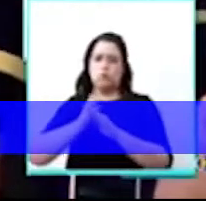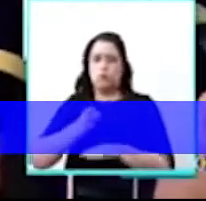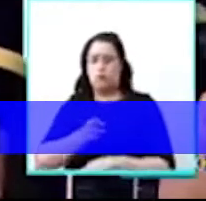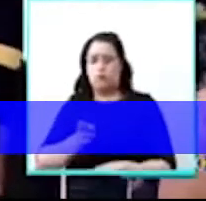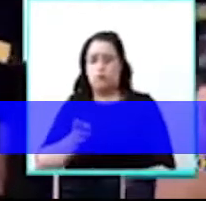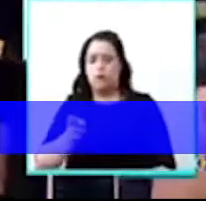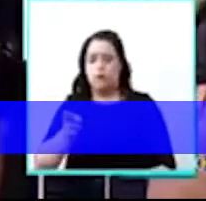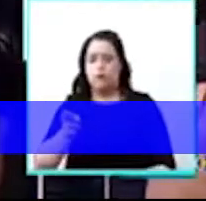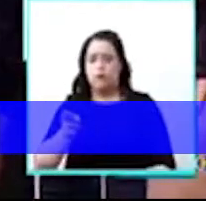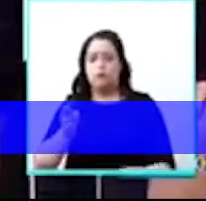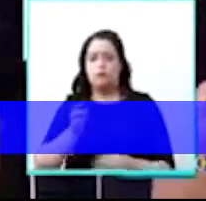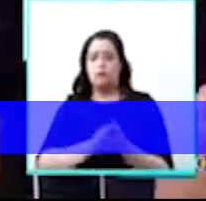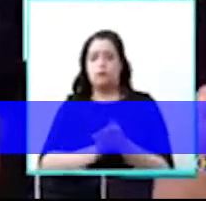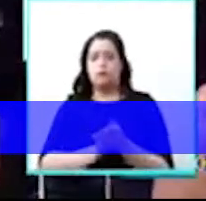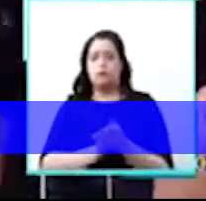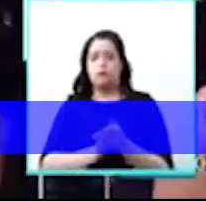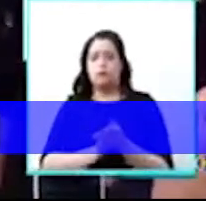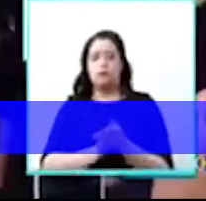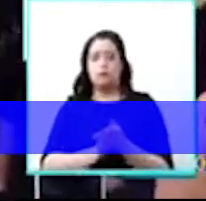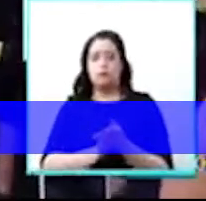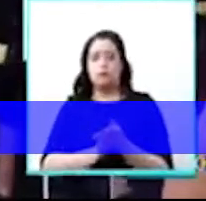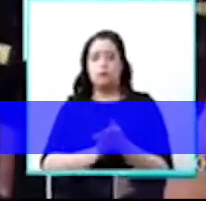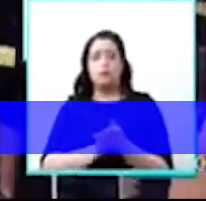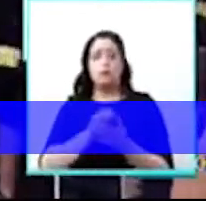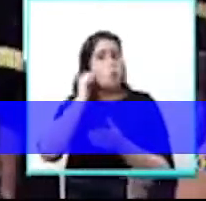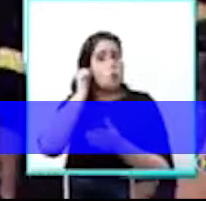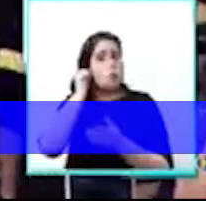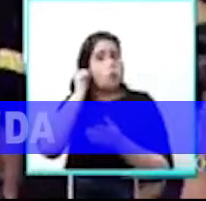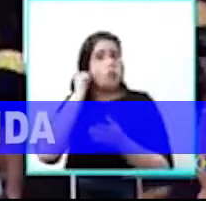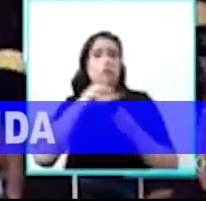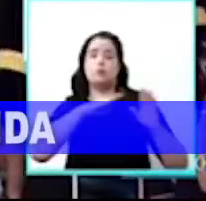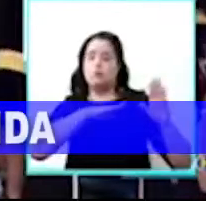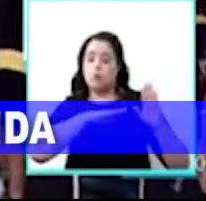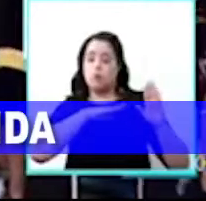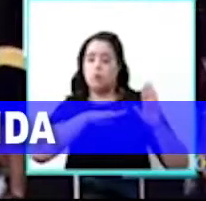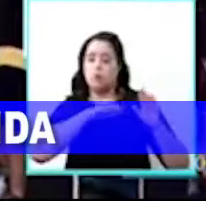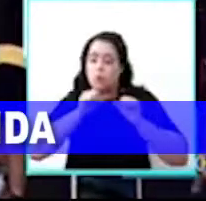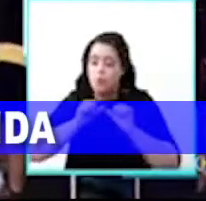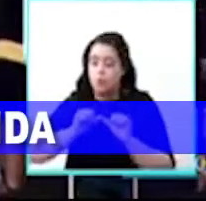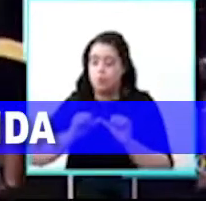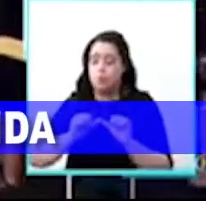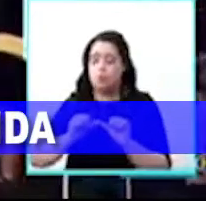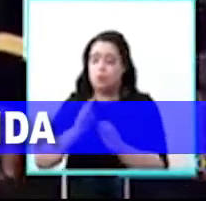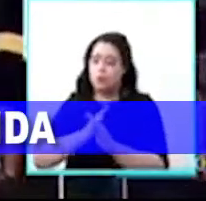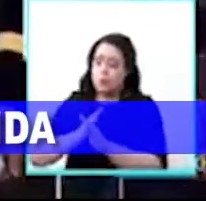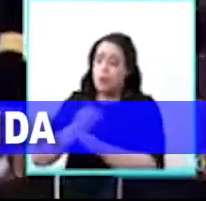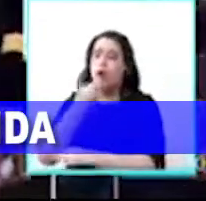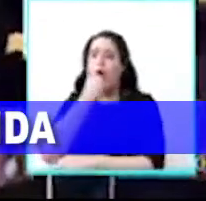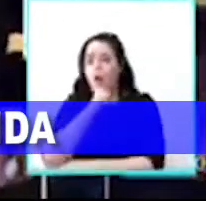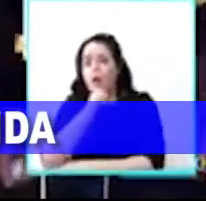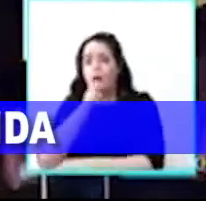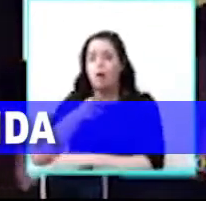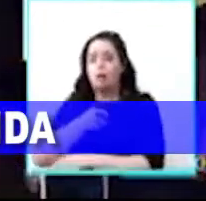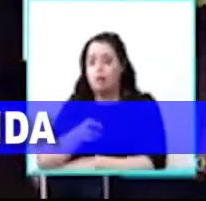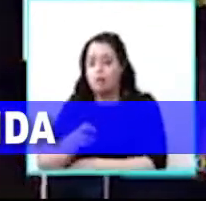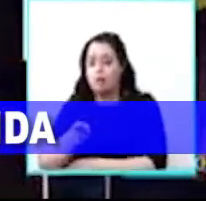territorios indígenas y negros, ratificando el compromiso de seguir defendiendo el agua, los ríos